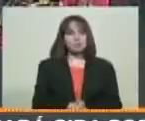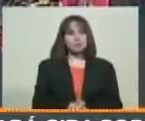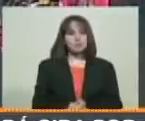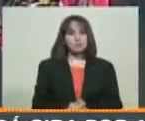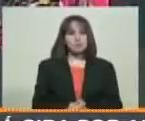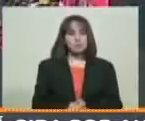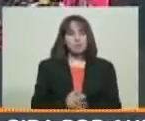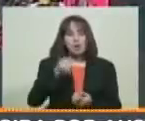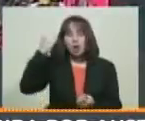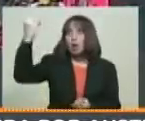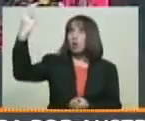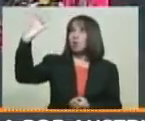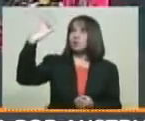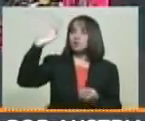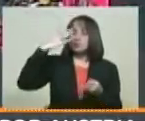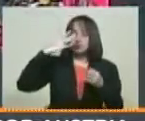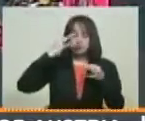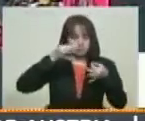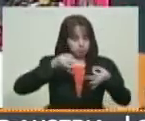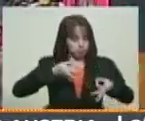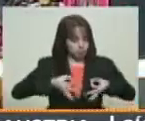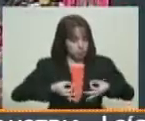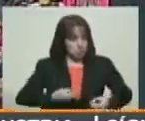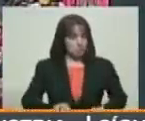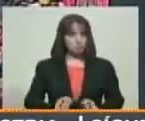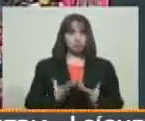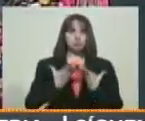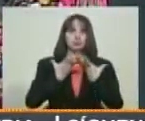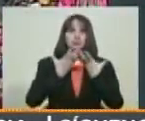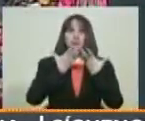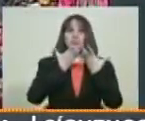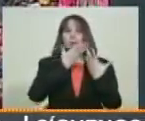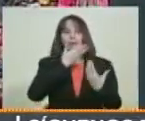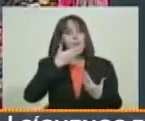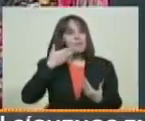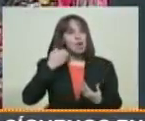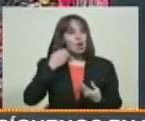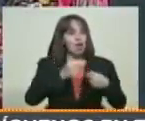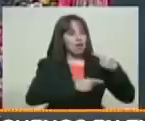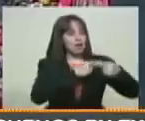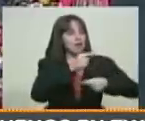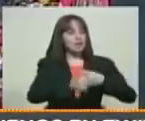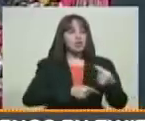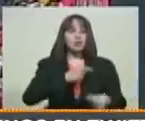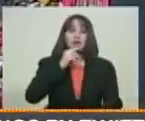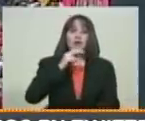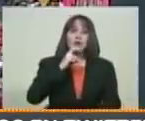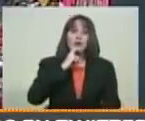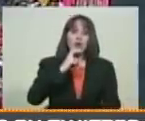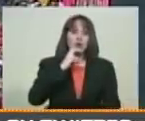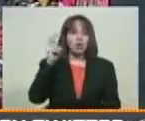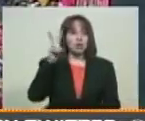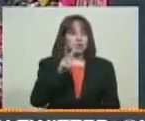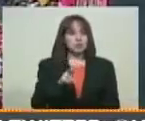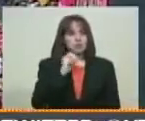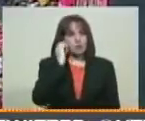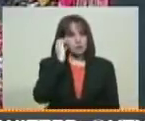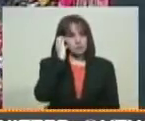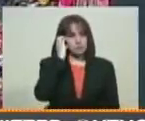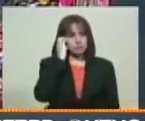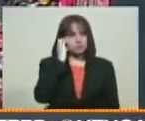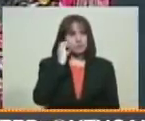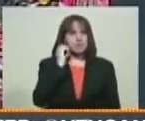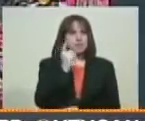su luz propia, la generación de oro de Venezuela. Hay que